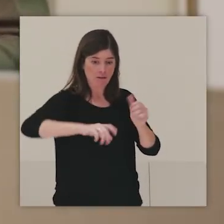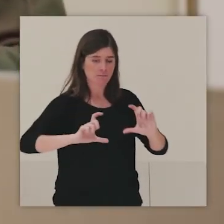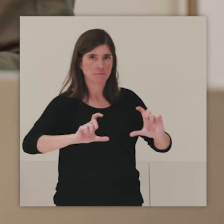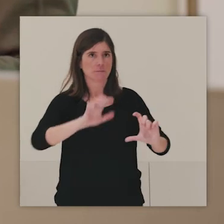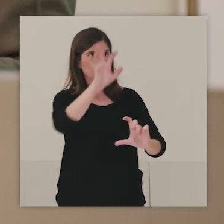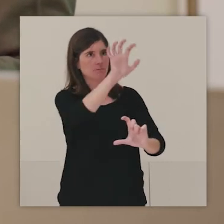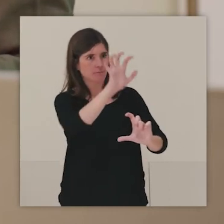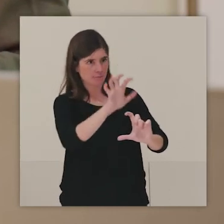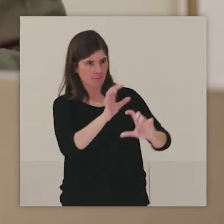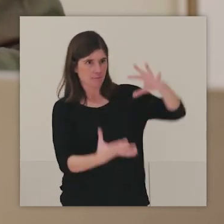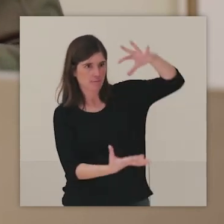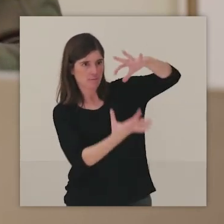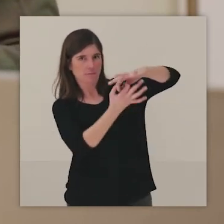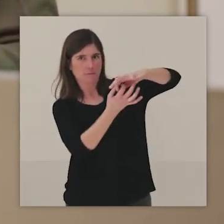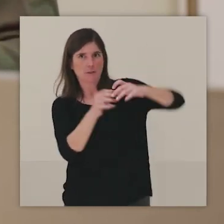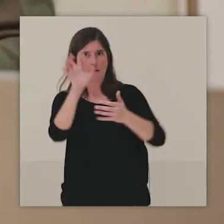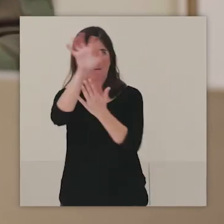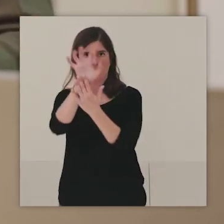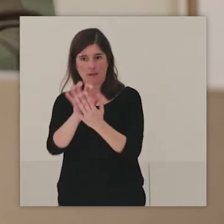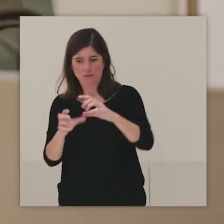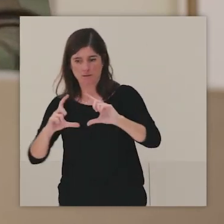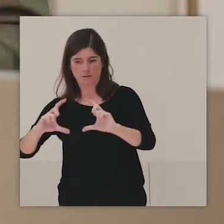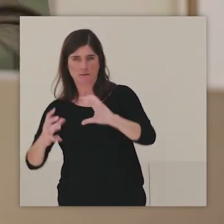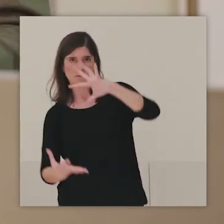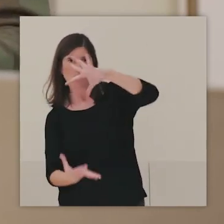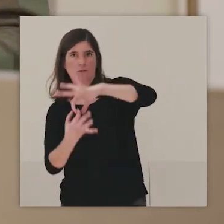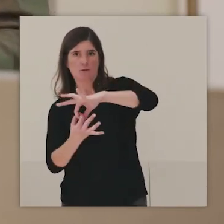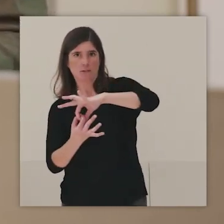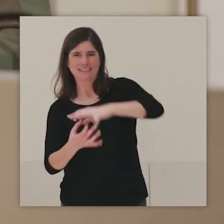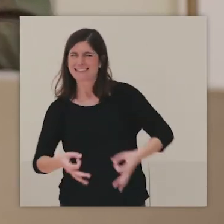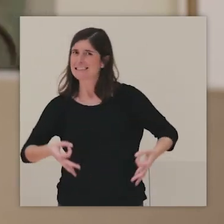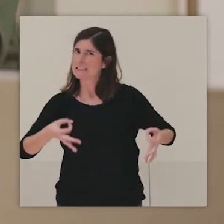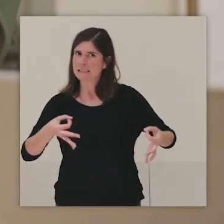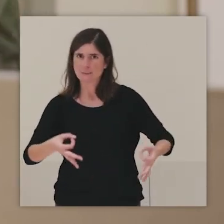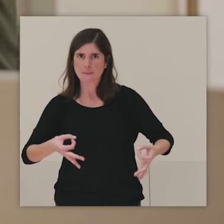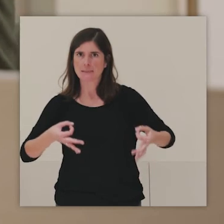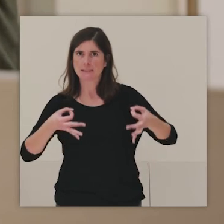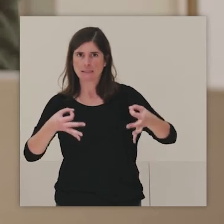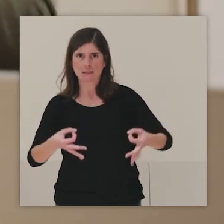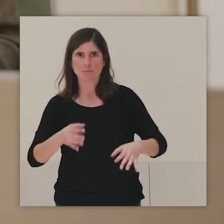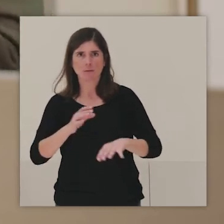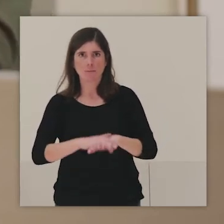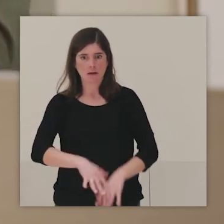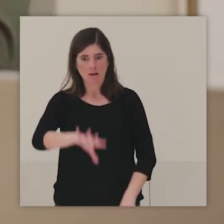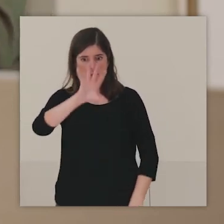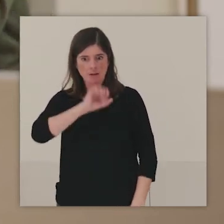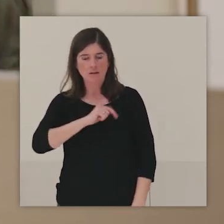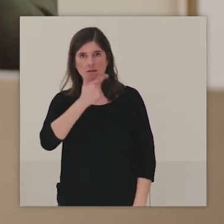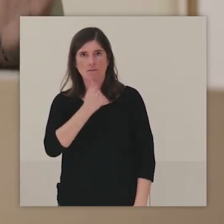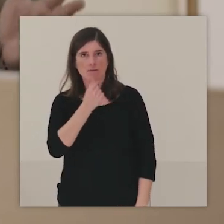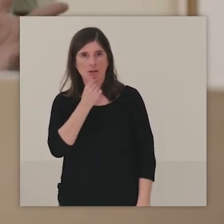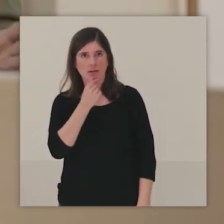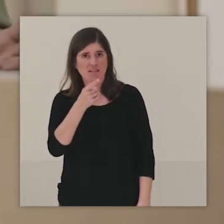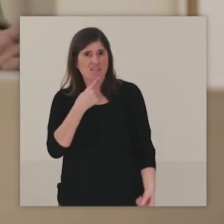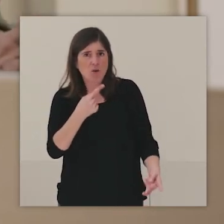Foto y texto en correlación siempre, conjuntamente, para que sea con todo su sentido.